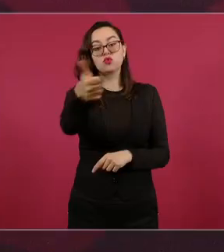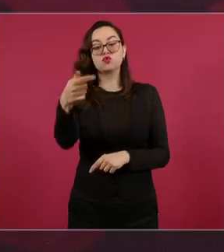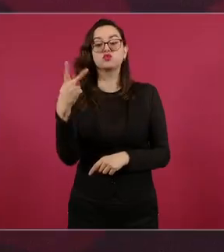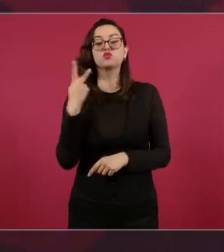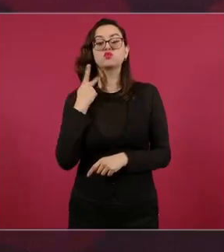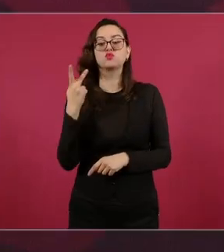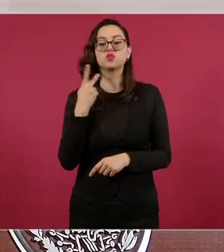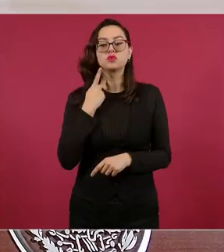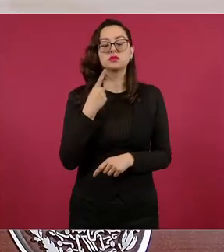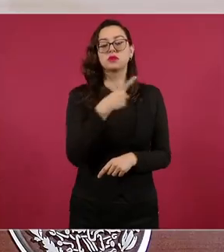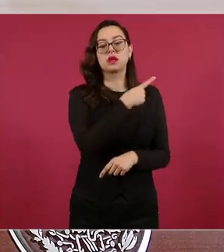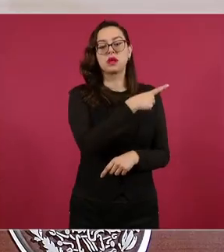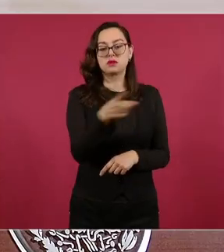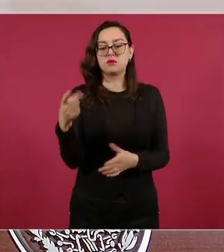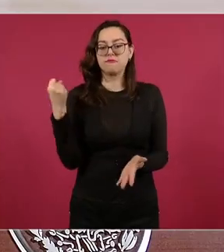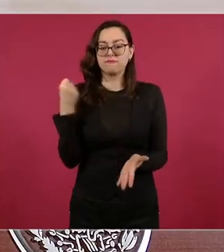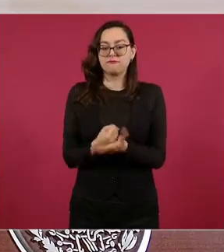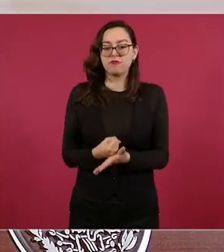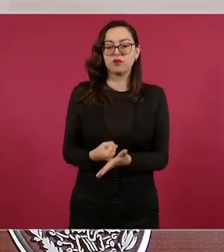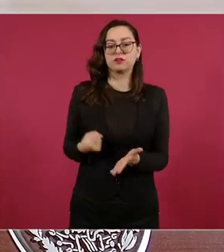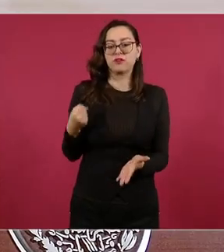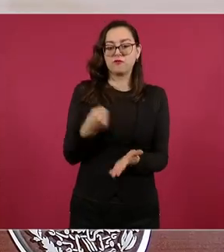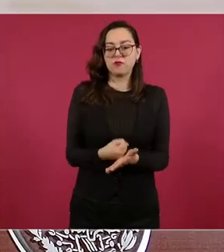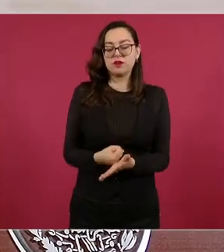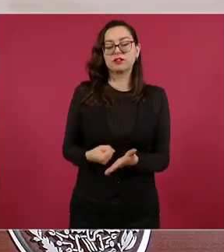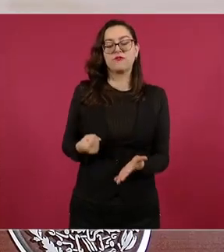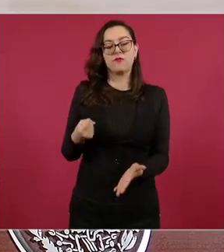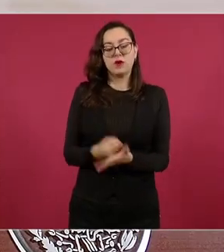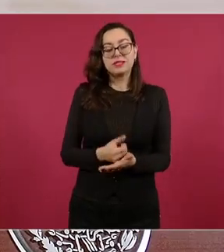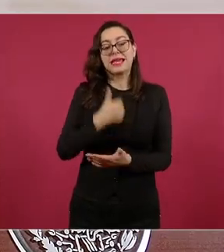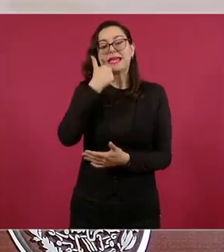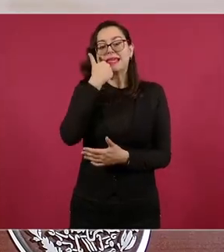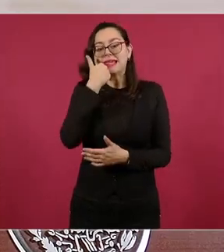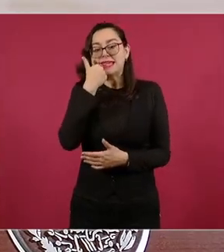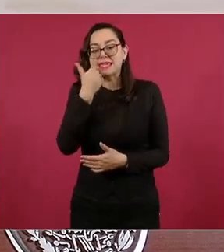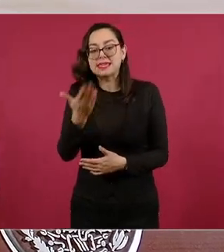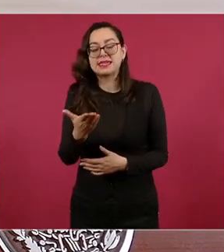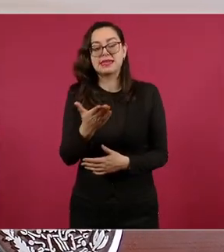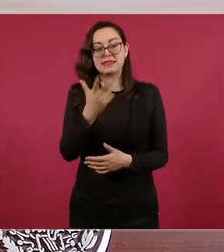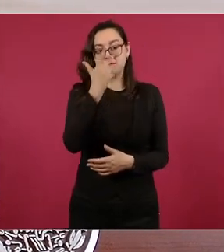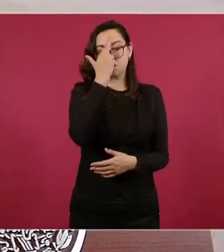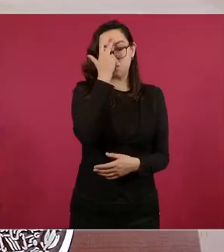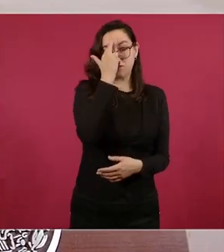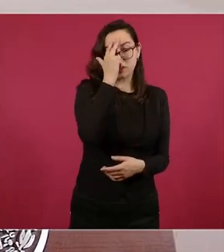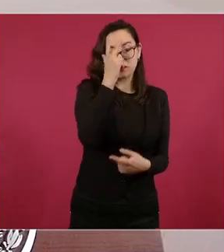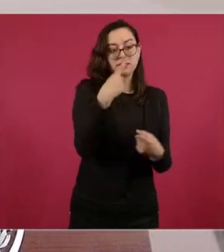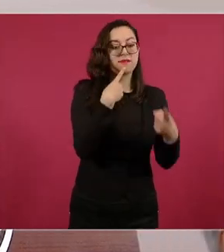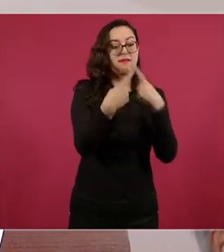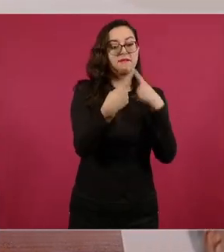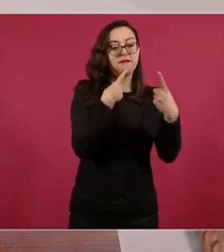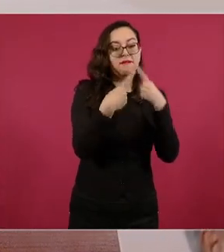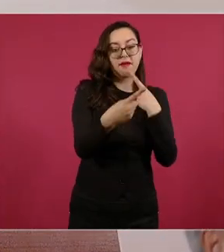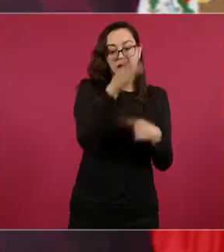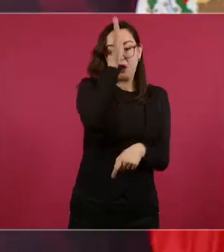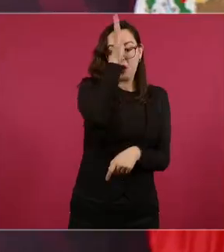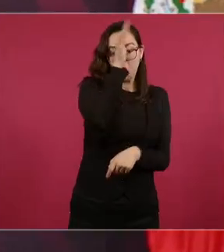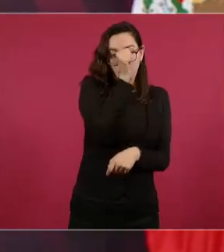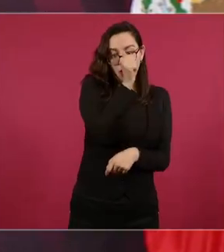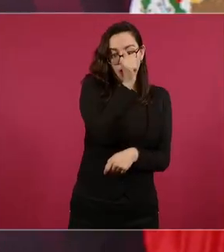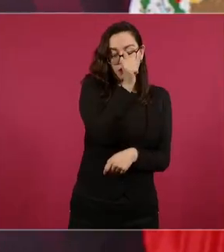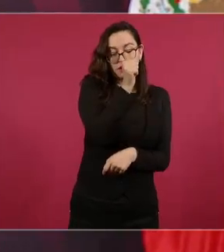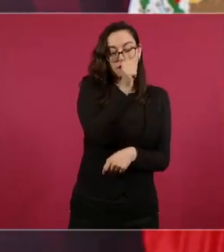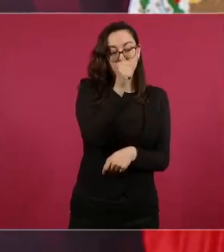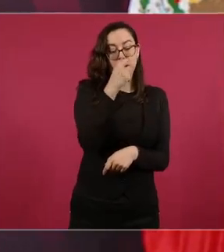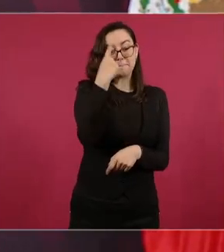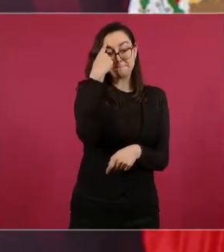dejaban de insistir en llegar a un acuerdo con Porfirio Díaz y no para lograr la